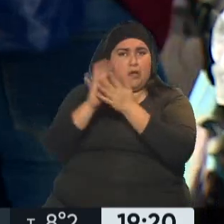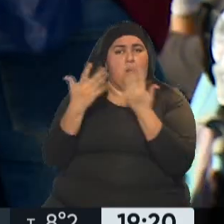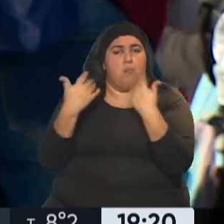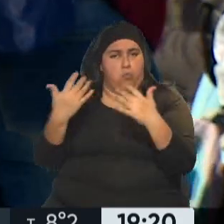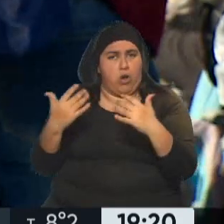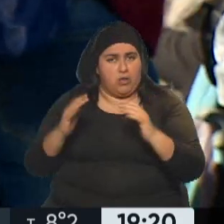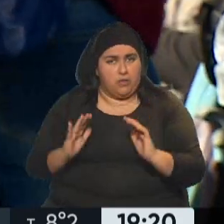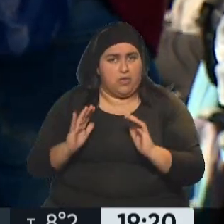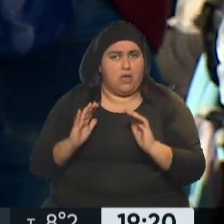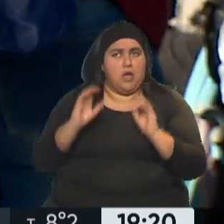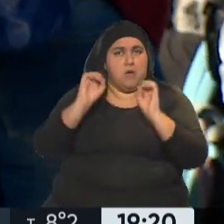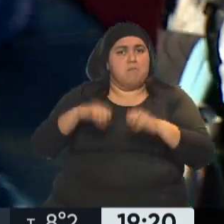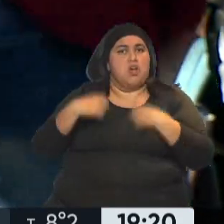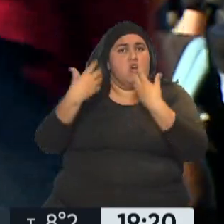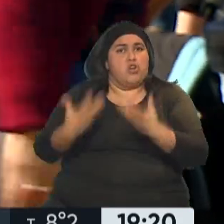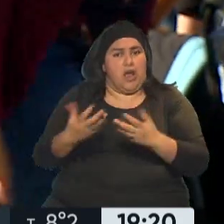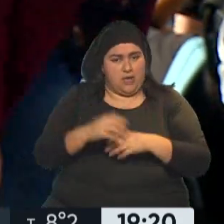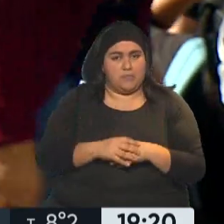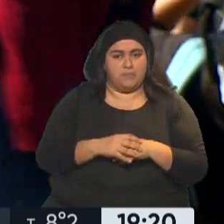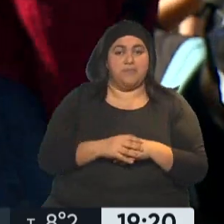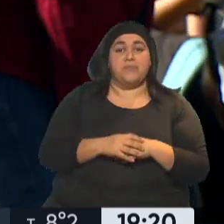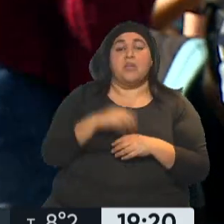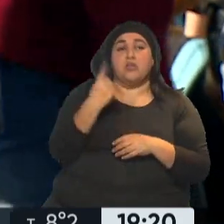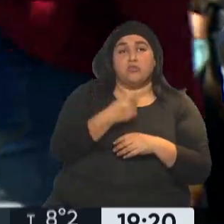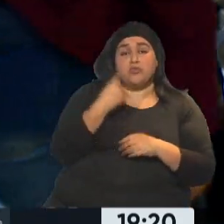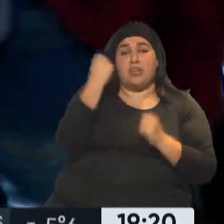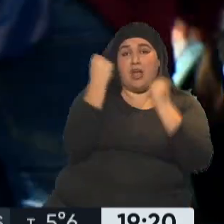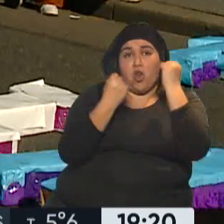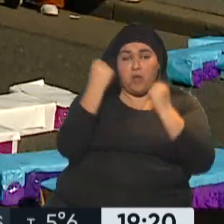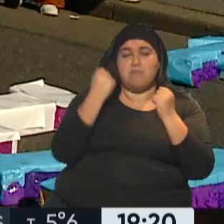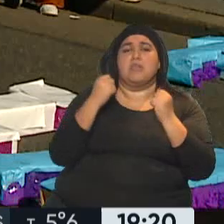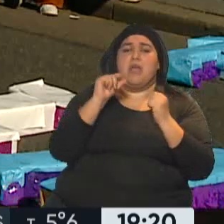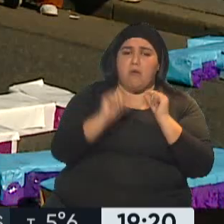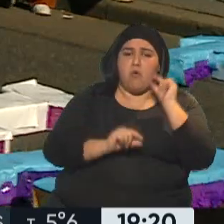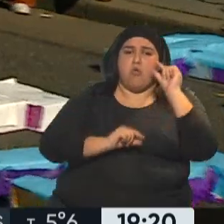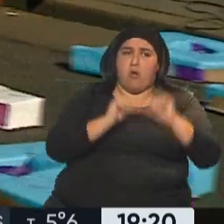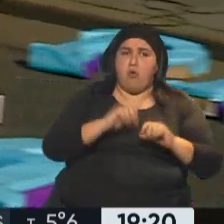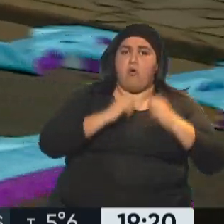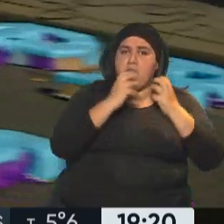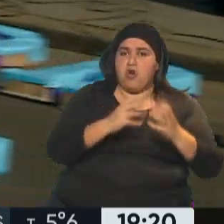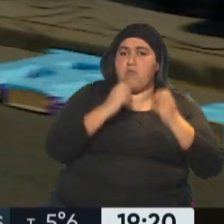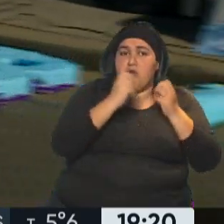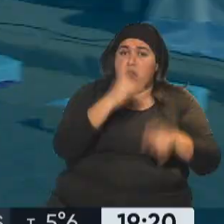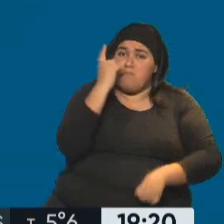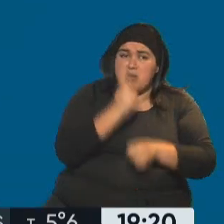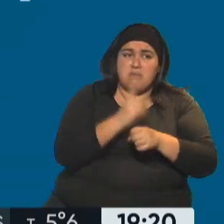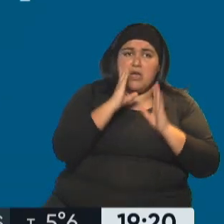respecto de los niveles de estabilidad de nuestra economía. Me parece que esos elementos tienen que ir de la mano con mejorar ingresos de los trabajadores.